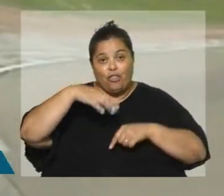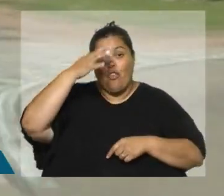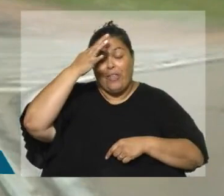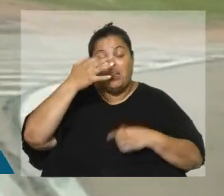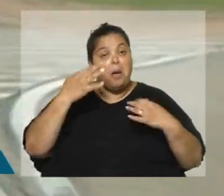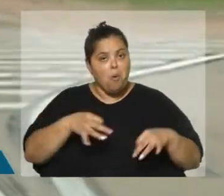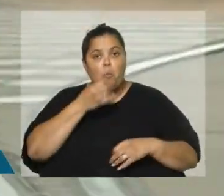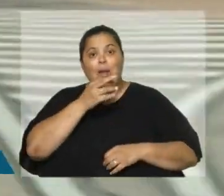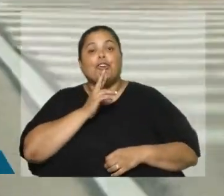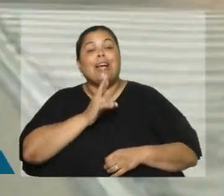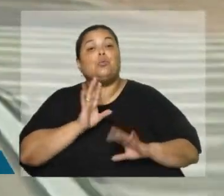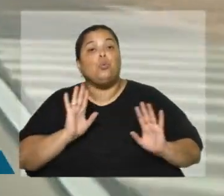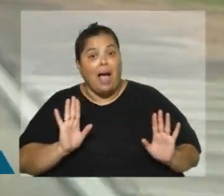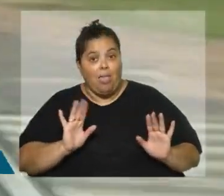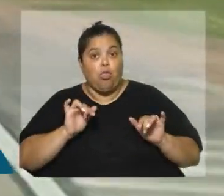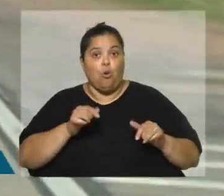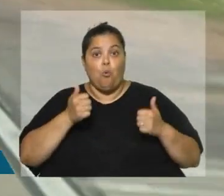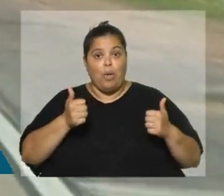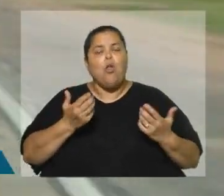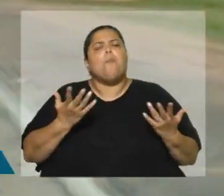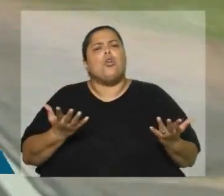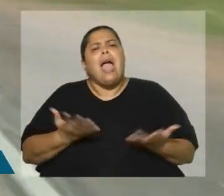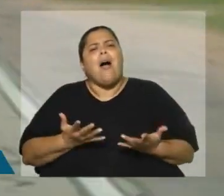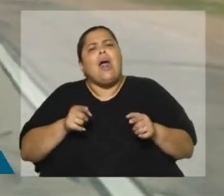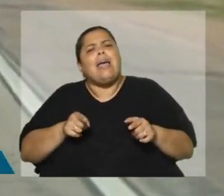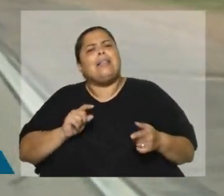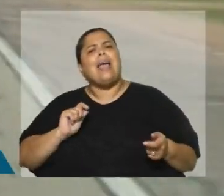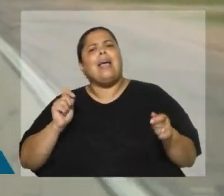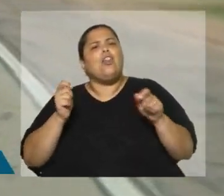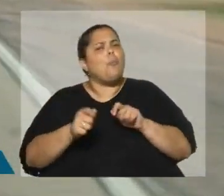tuvimos los resultados que tuvimos a nivel del mundo. Y bueno, ¿y por qué no podemos cambiar el paradigma de esta pandemia crónica entonces?